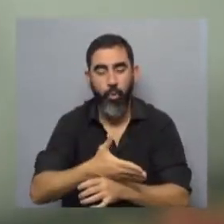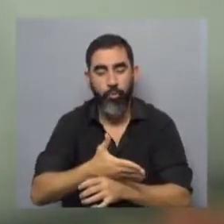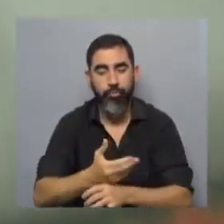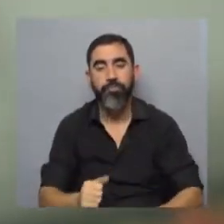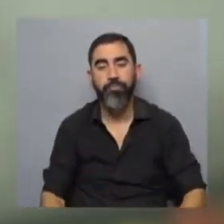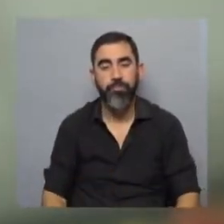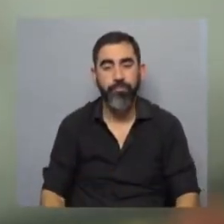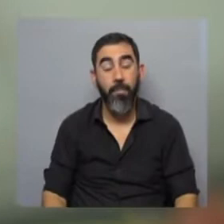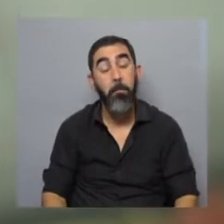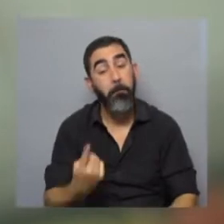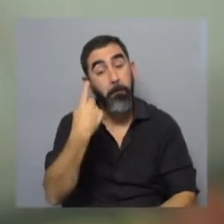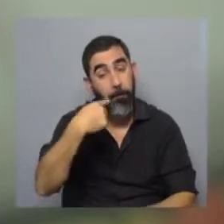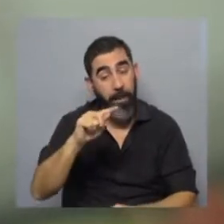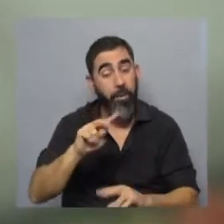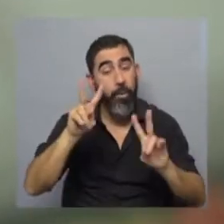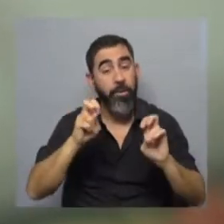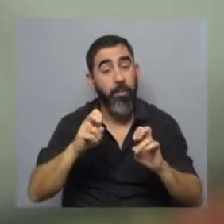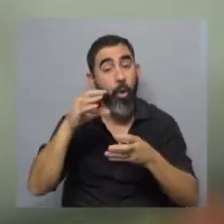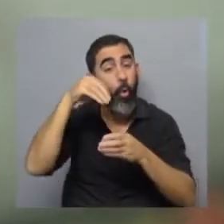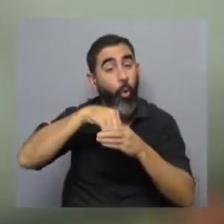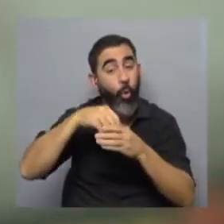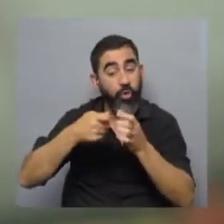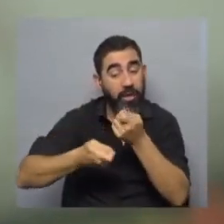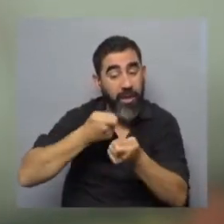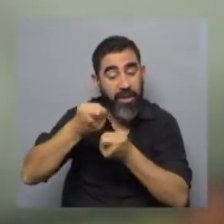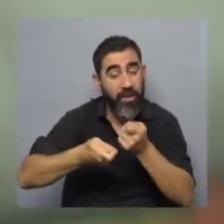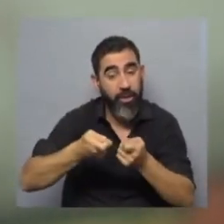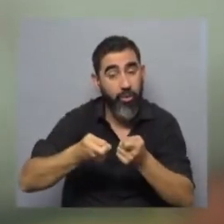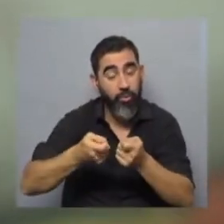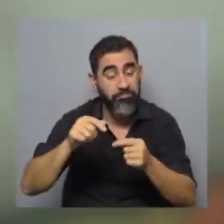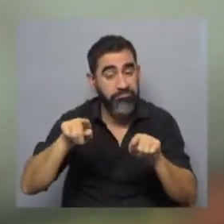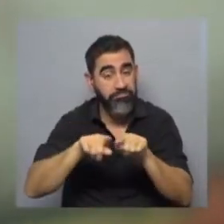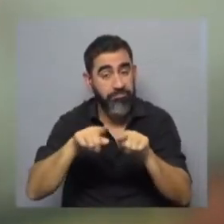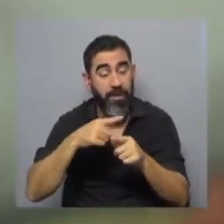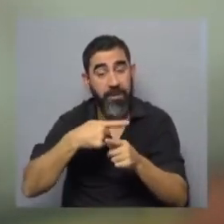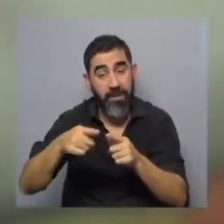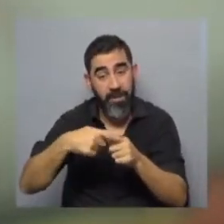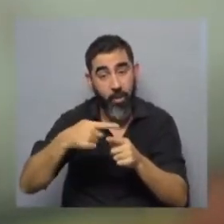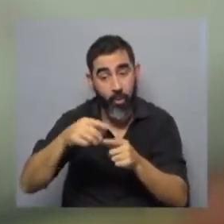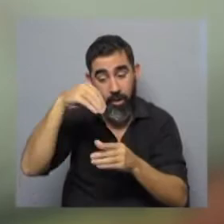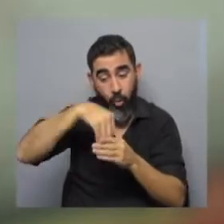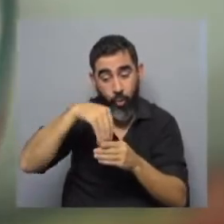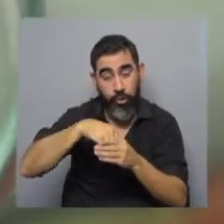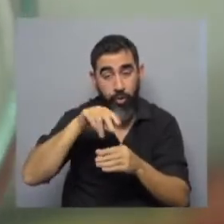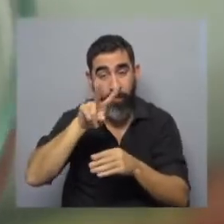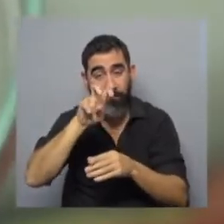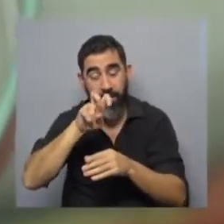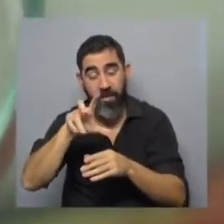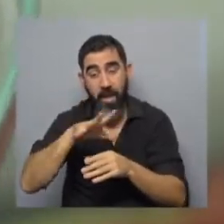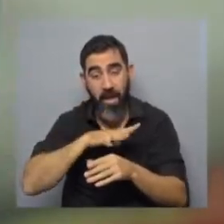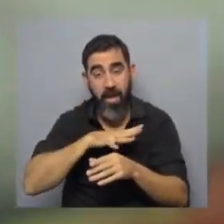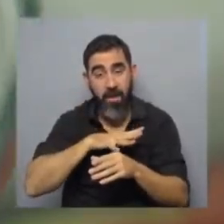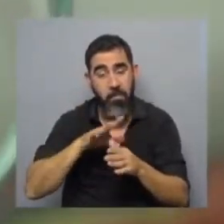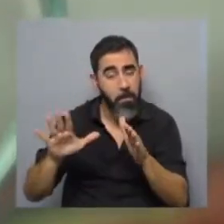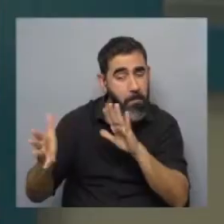¿sí? Sin embargo, desde el punto de vista de contenido, es el contenido que tienen en esa vitamina A es